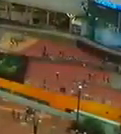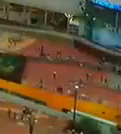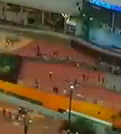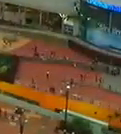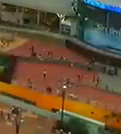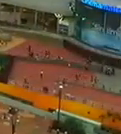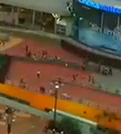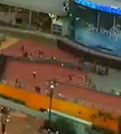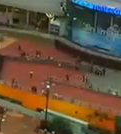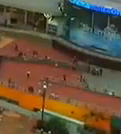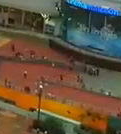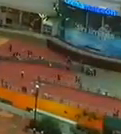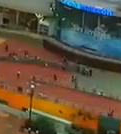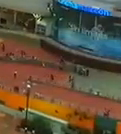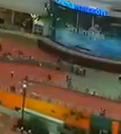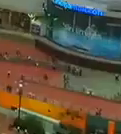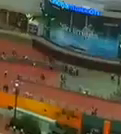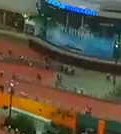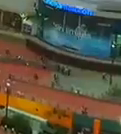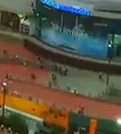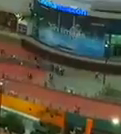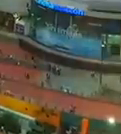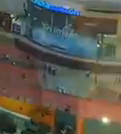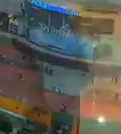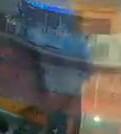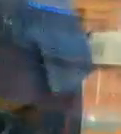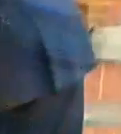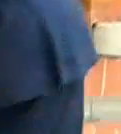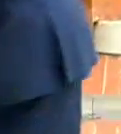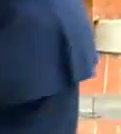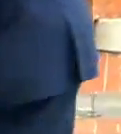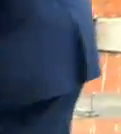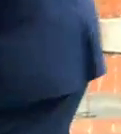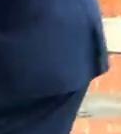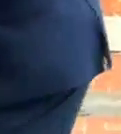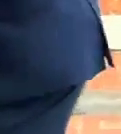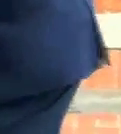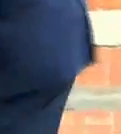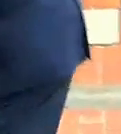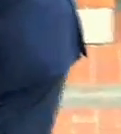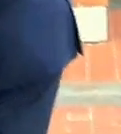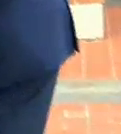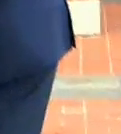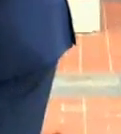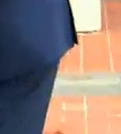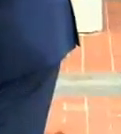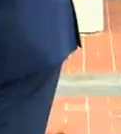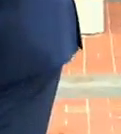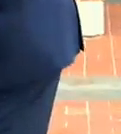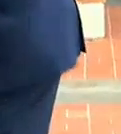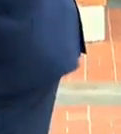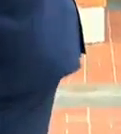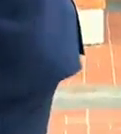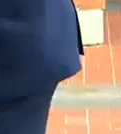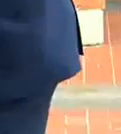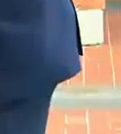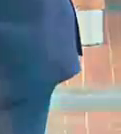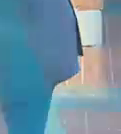de negro anochecer, siempre imponen su querer, Guayaquil de